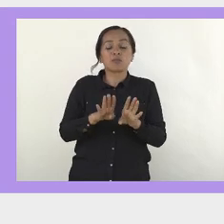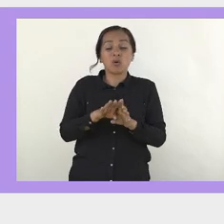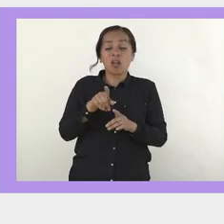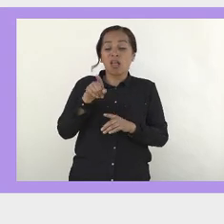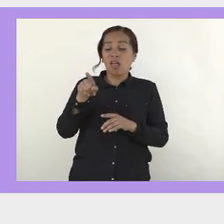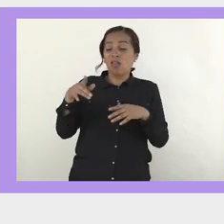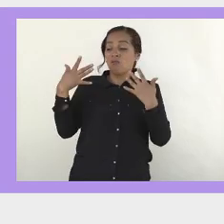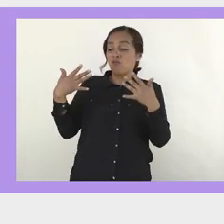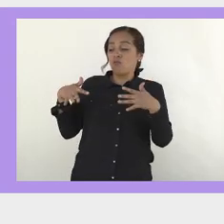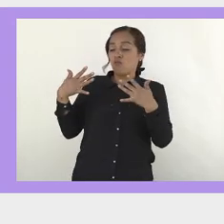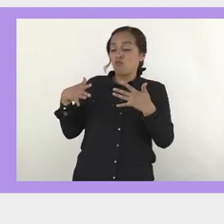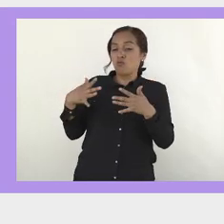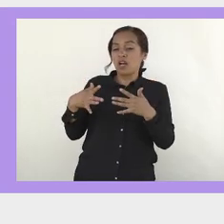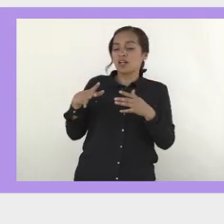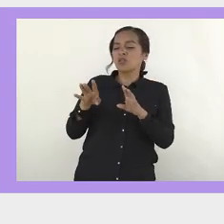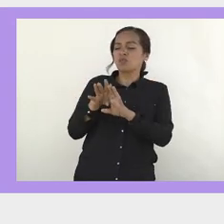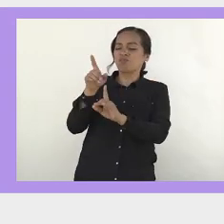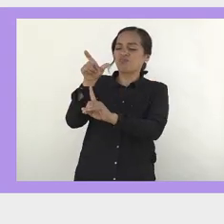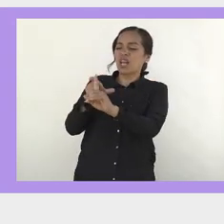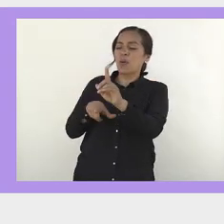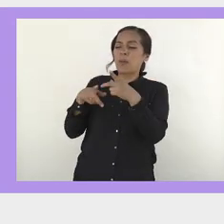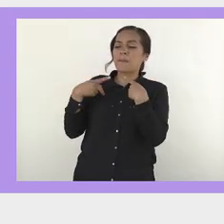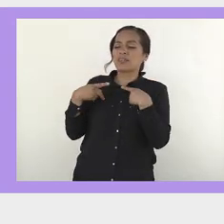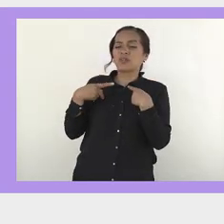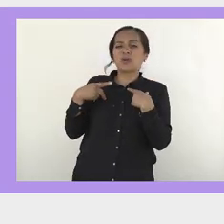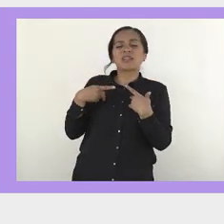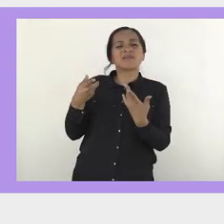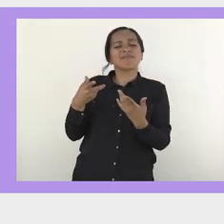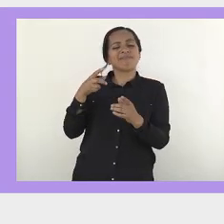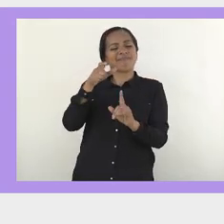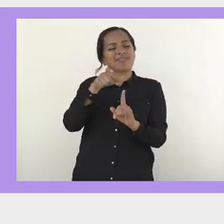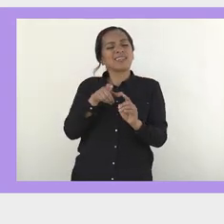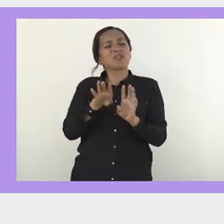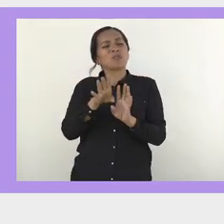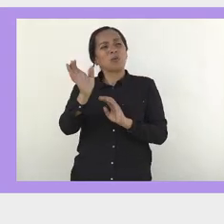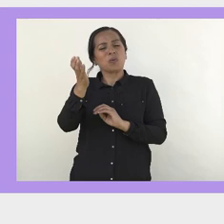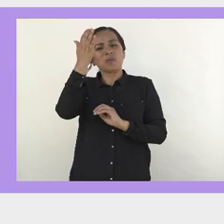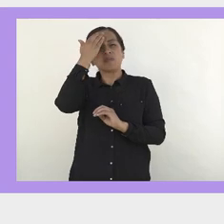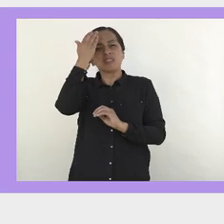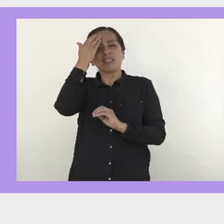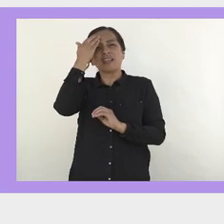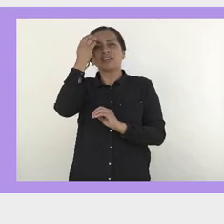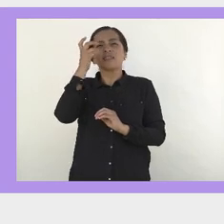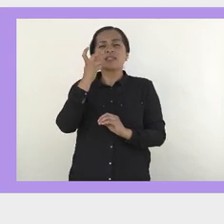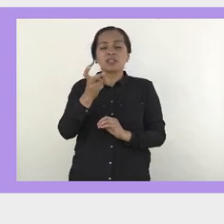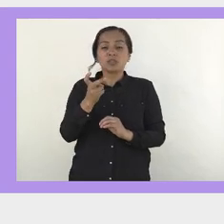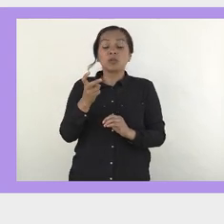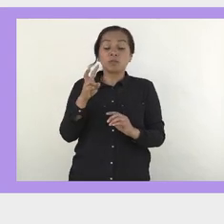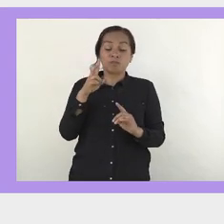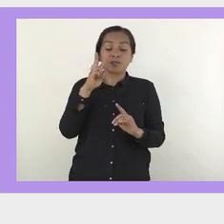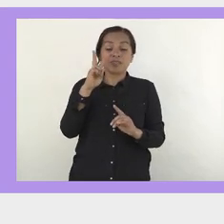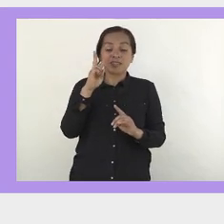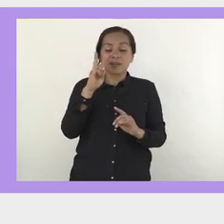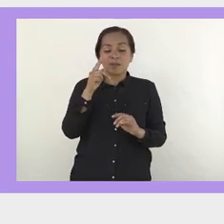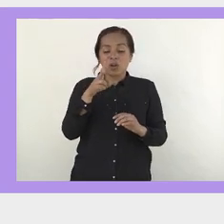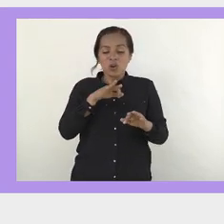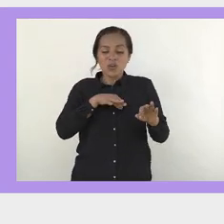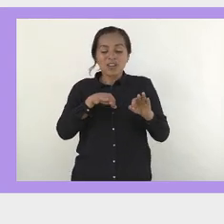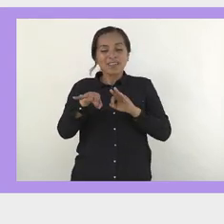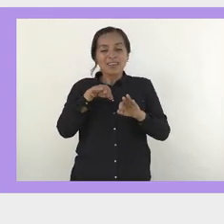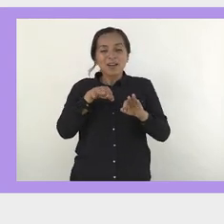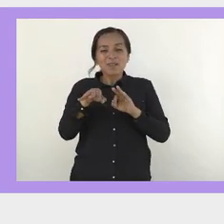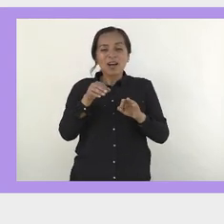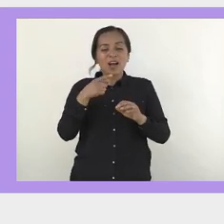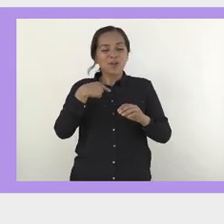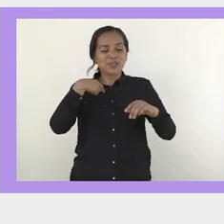rendimiento como personas como seres humanos entonces creo que que eso se ve muy reflejado en nuestro trabajo en